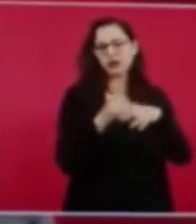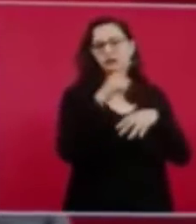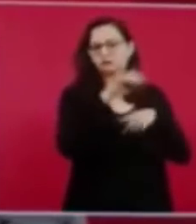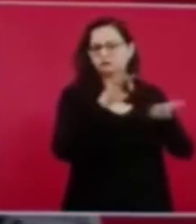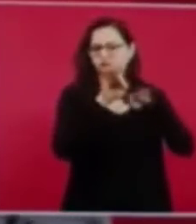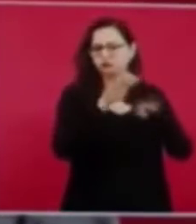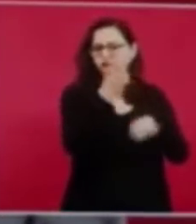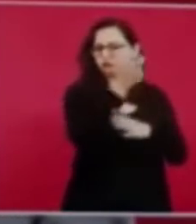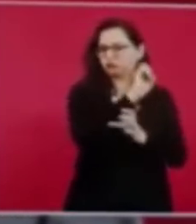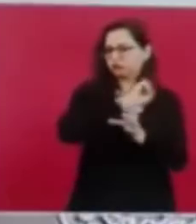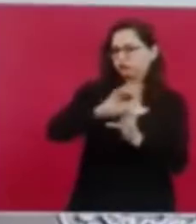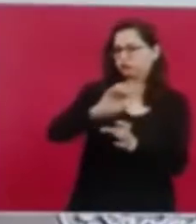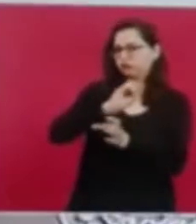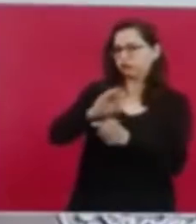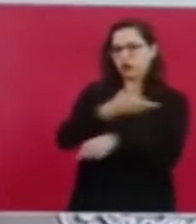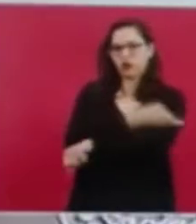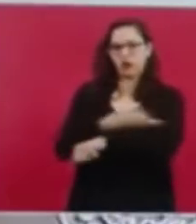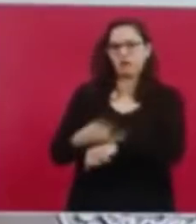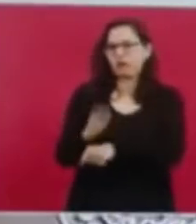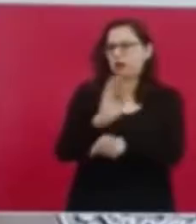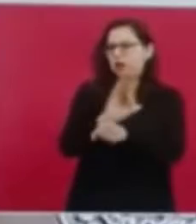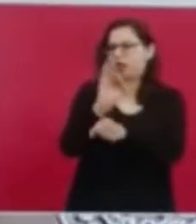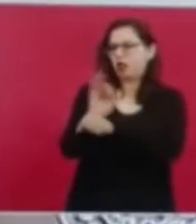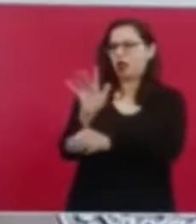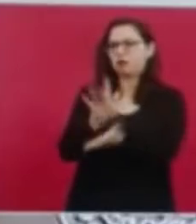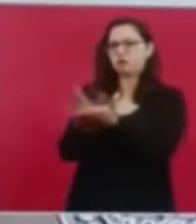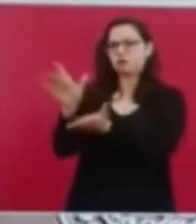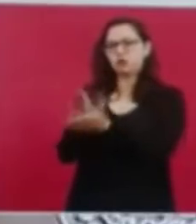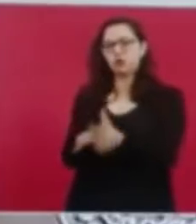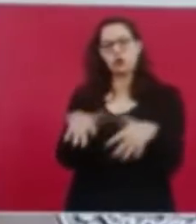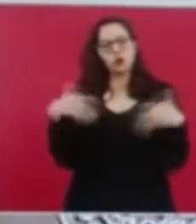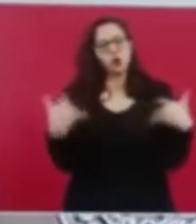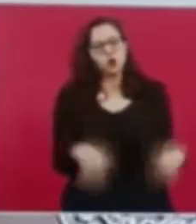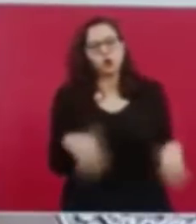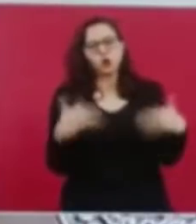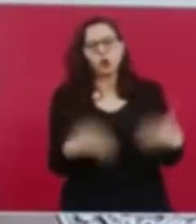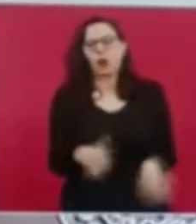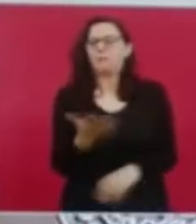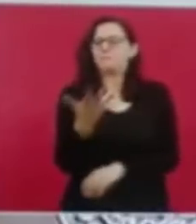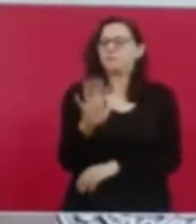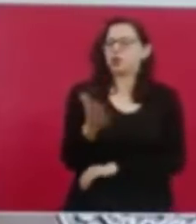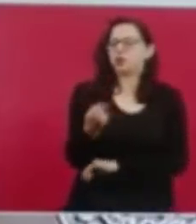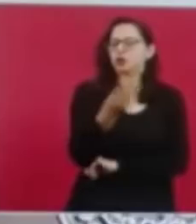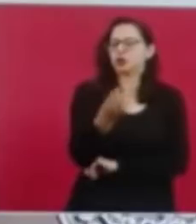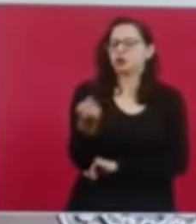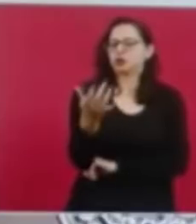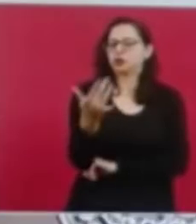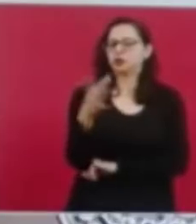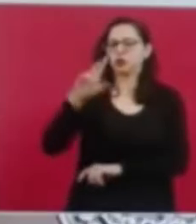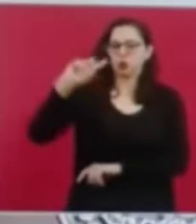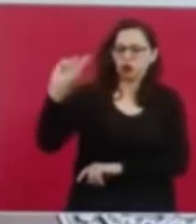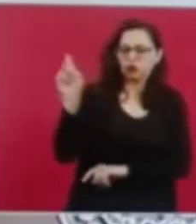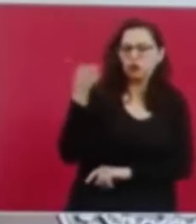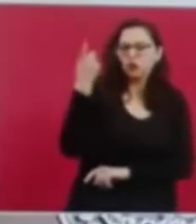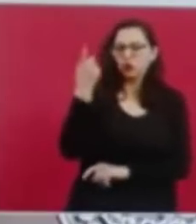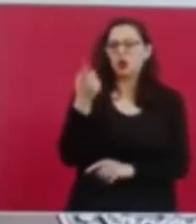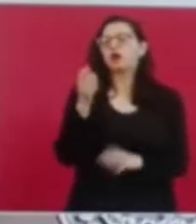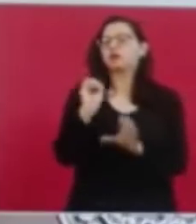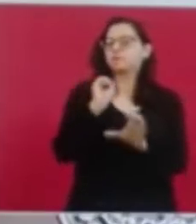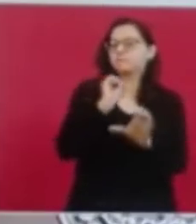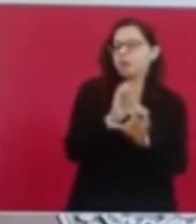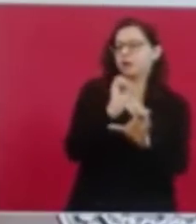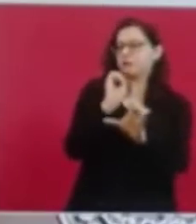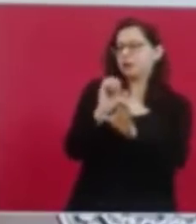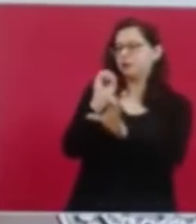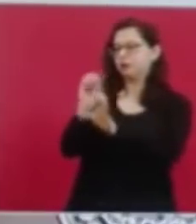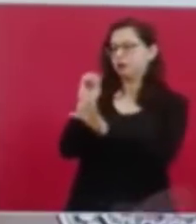país por país nación por nación de poder negociar estructuralmente con el fondo monetario internacional-